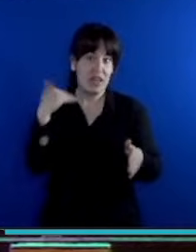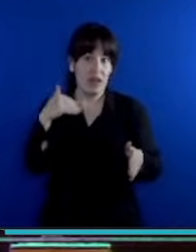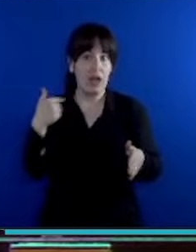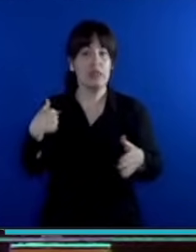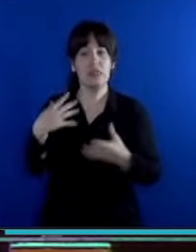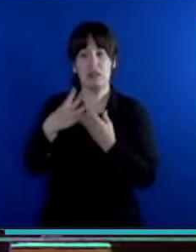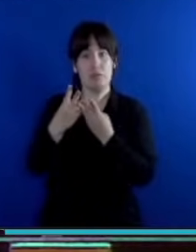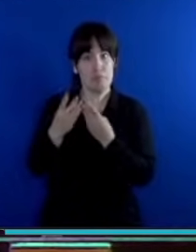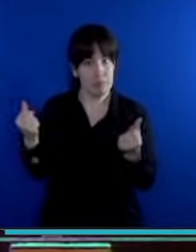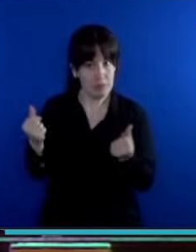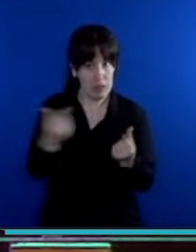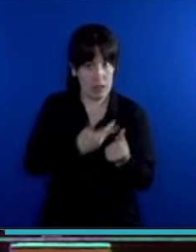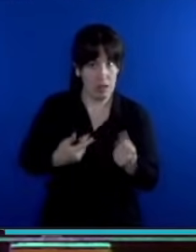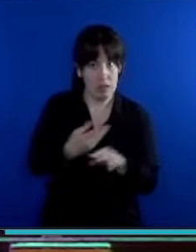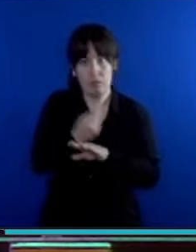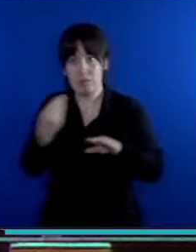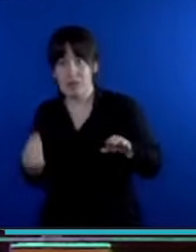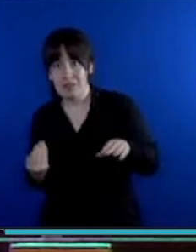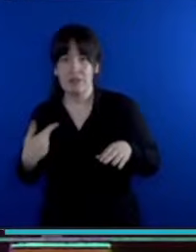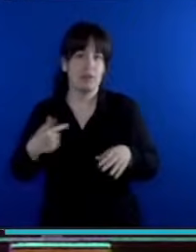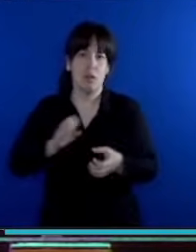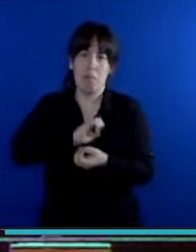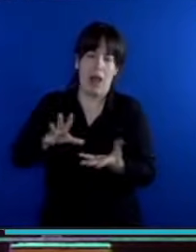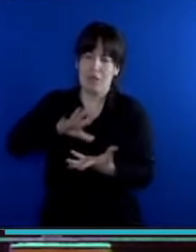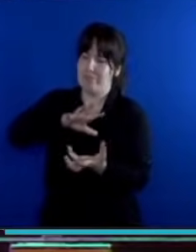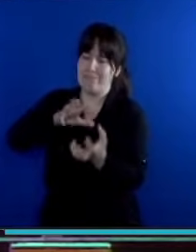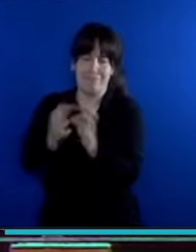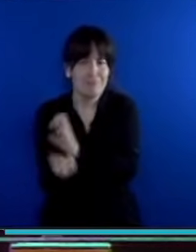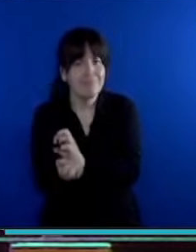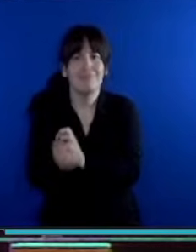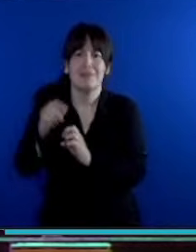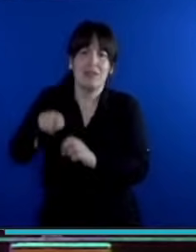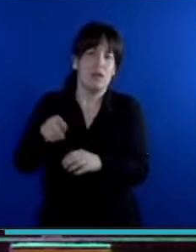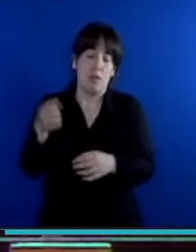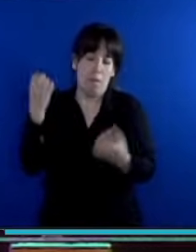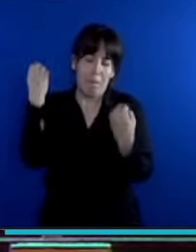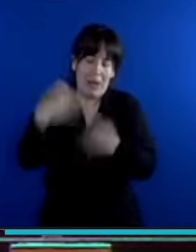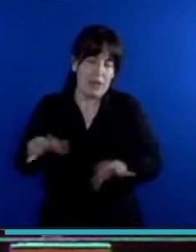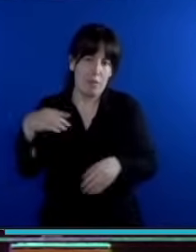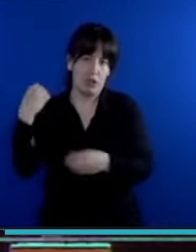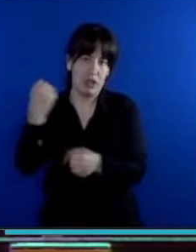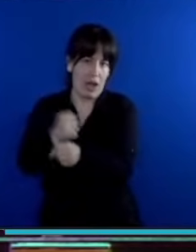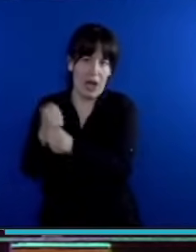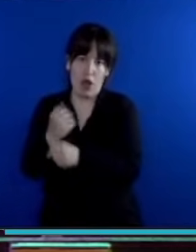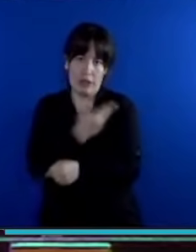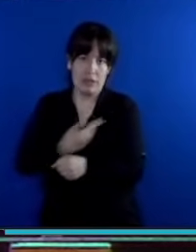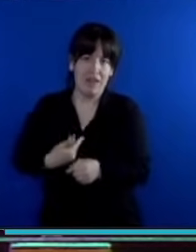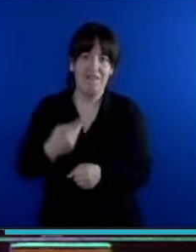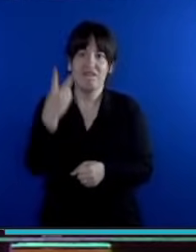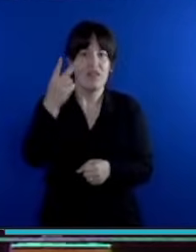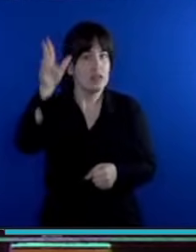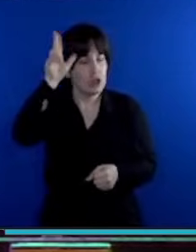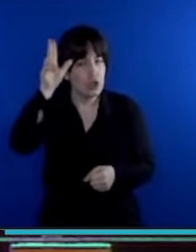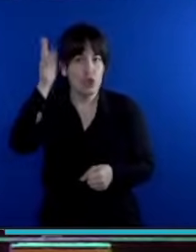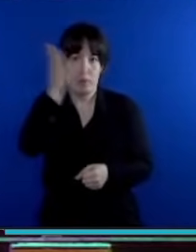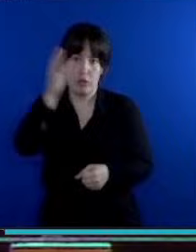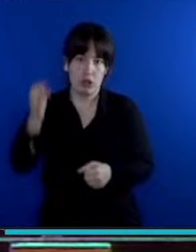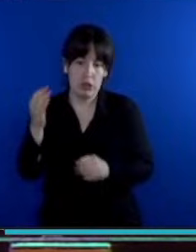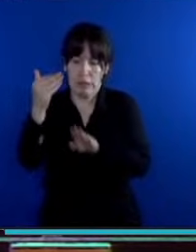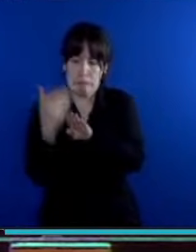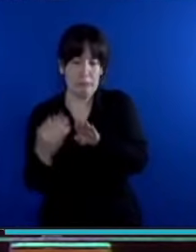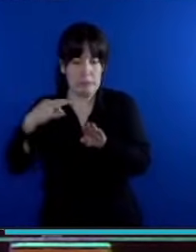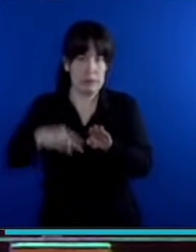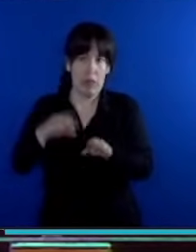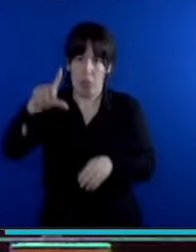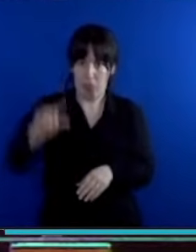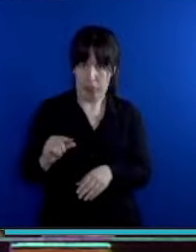mandato condenando a los trabajadores estatales a perdimos los trabajadores estatales el 28% del poder adquisitivo de nuestro